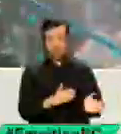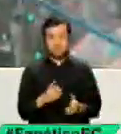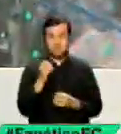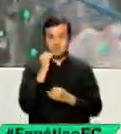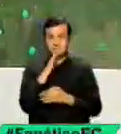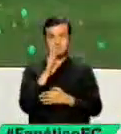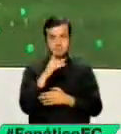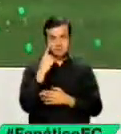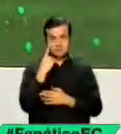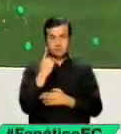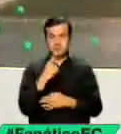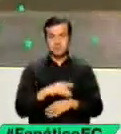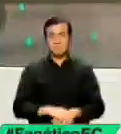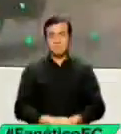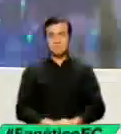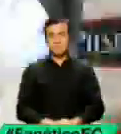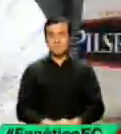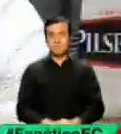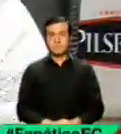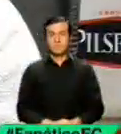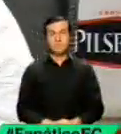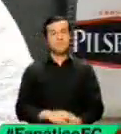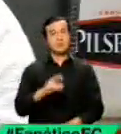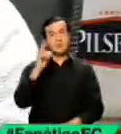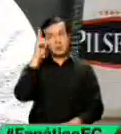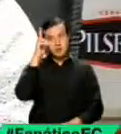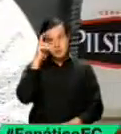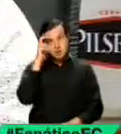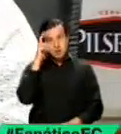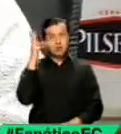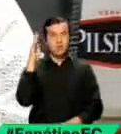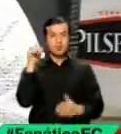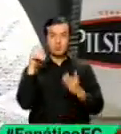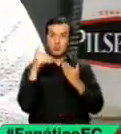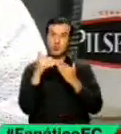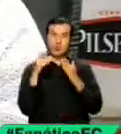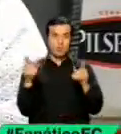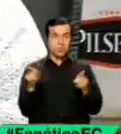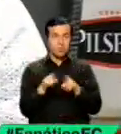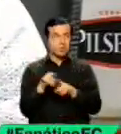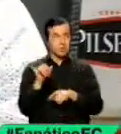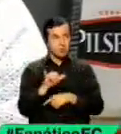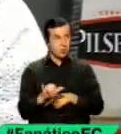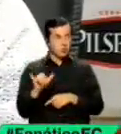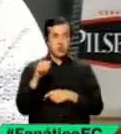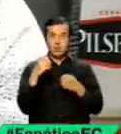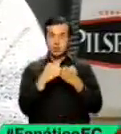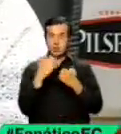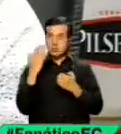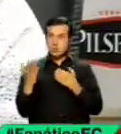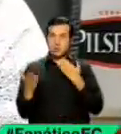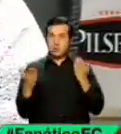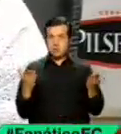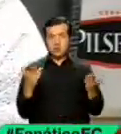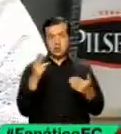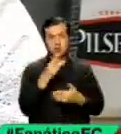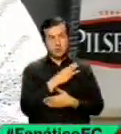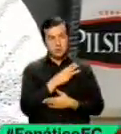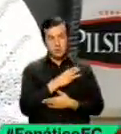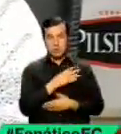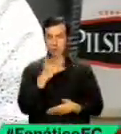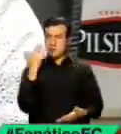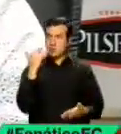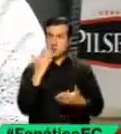Escuchamos la palabra de los amos. No, yo creo que la presión es para todos, para los dos equipos, ¿no? MLE de los